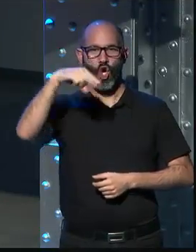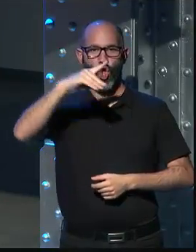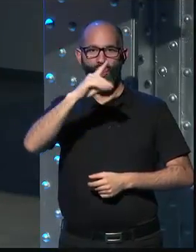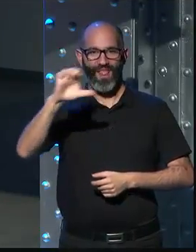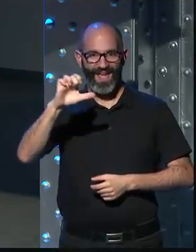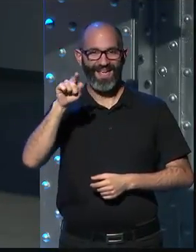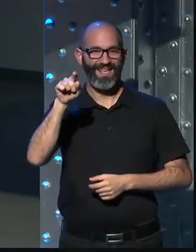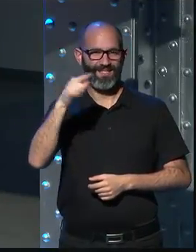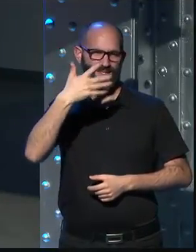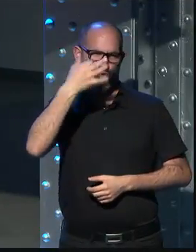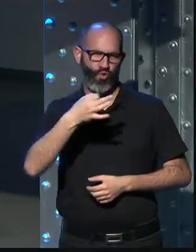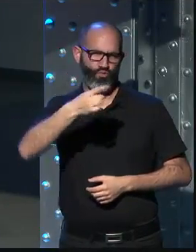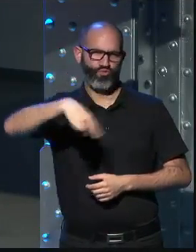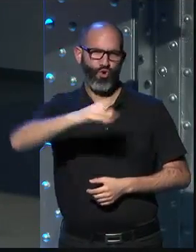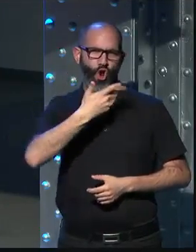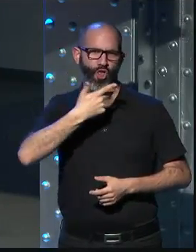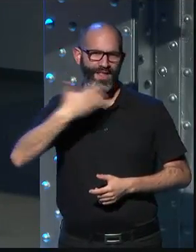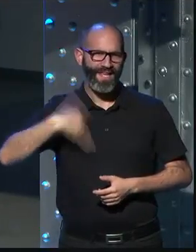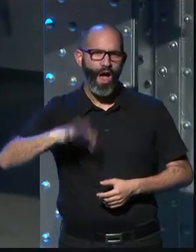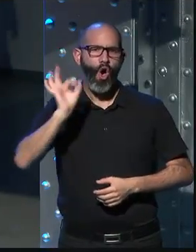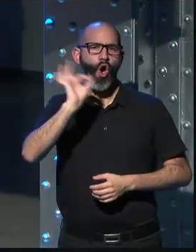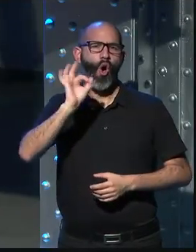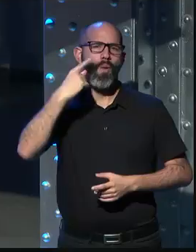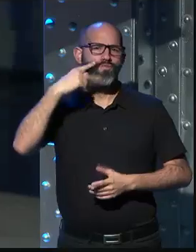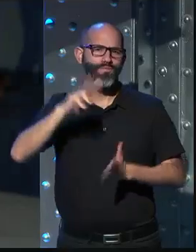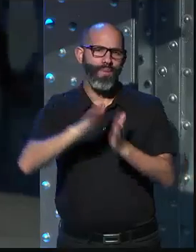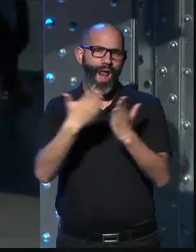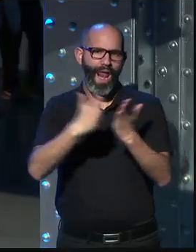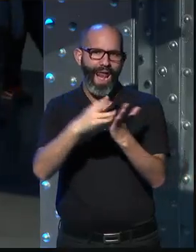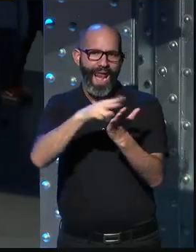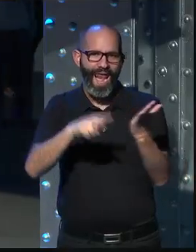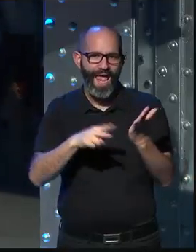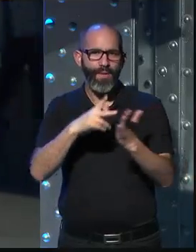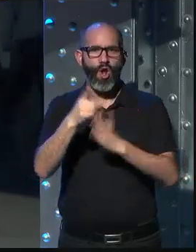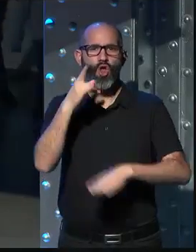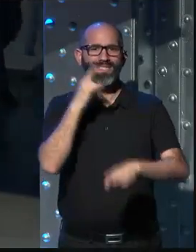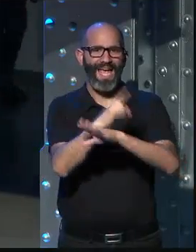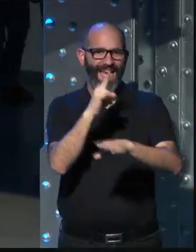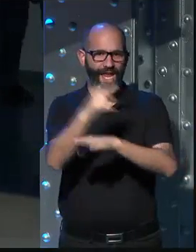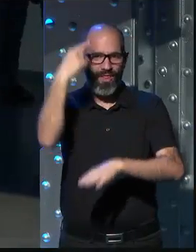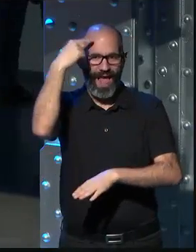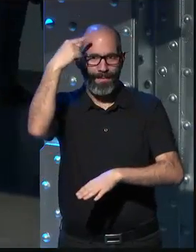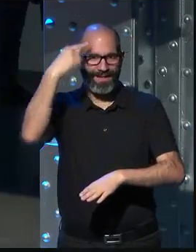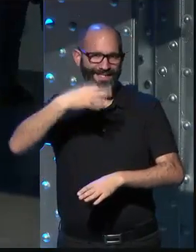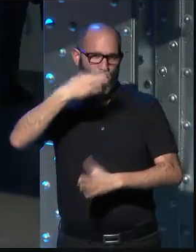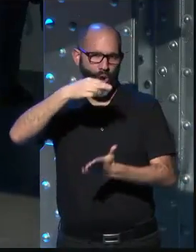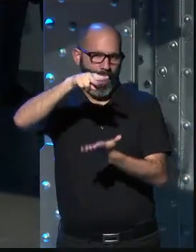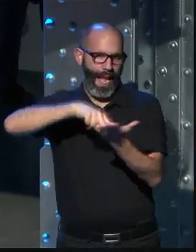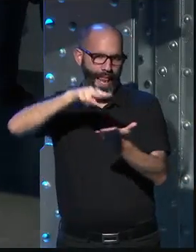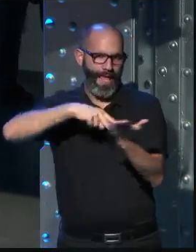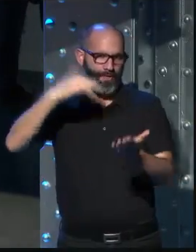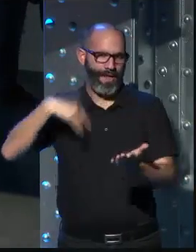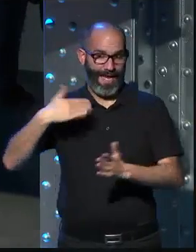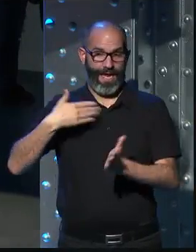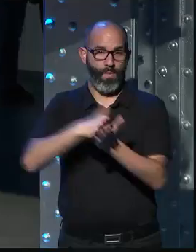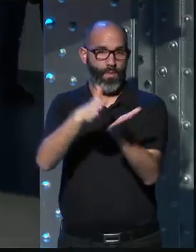ustedes ya la conocen o han leído su libro Los engaños de la mente, ese maravilloso bestseller